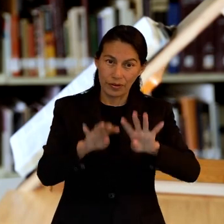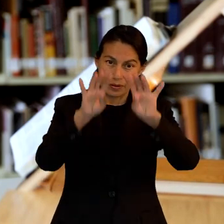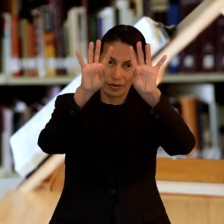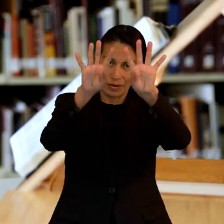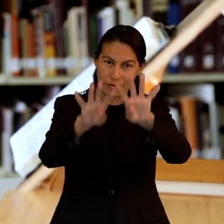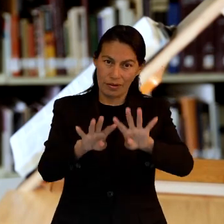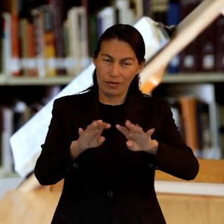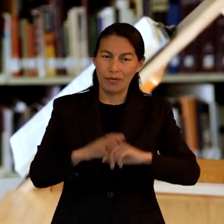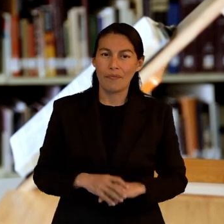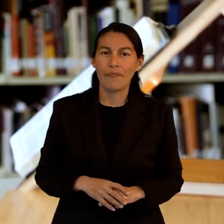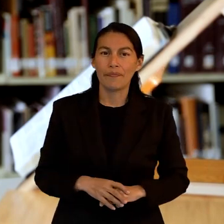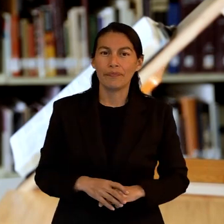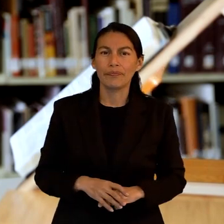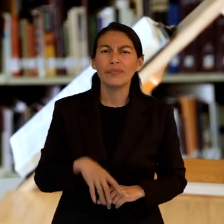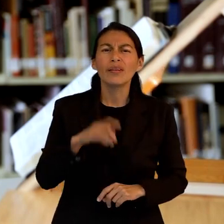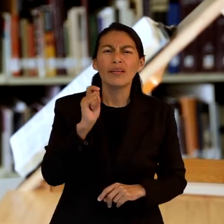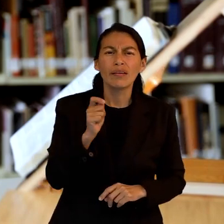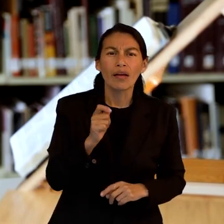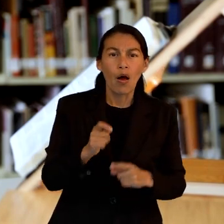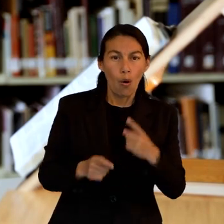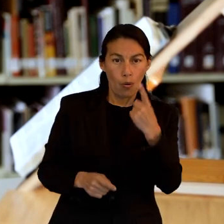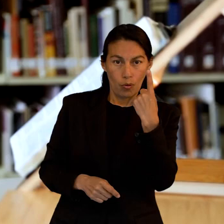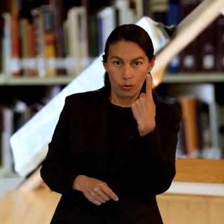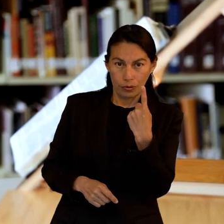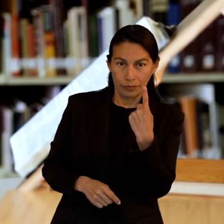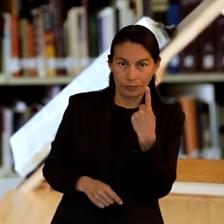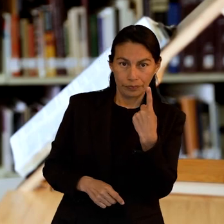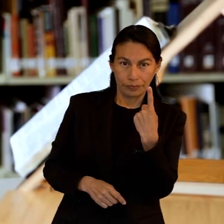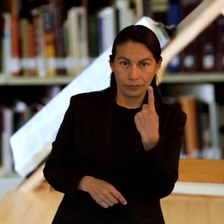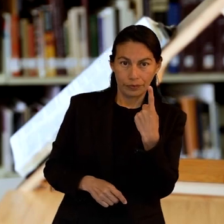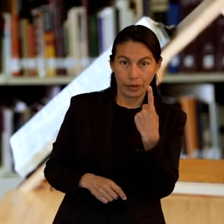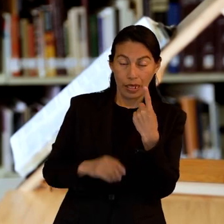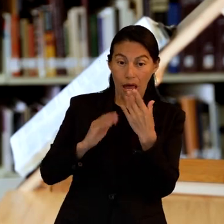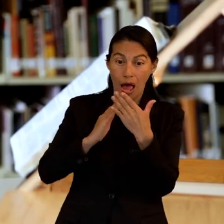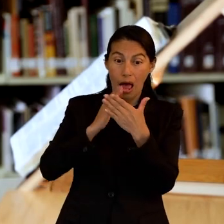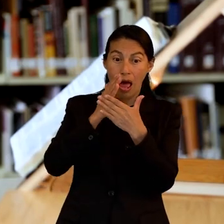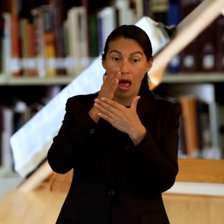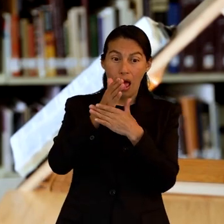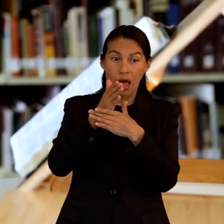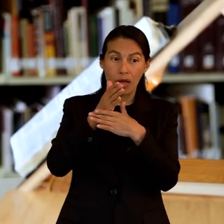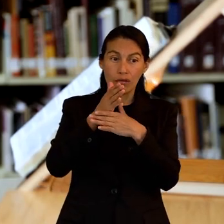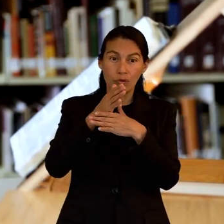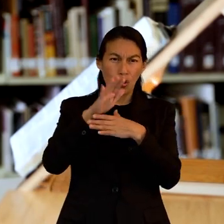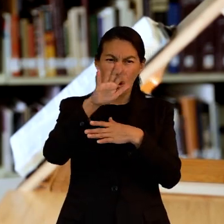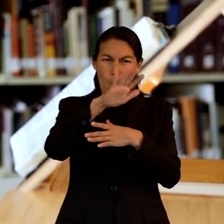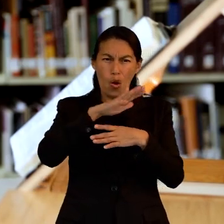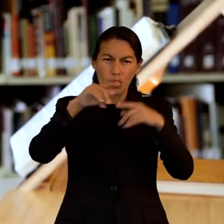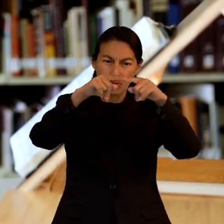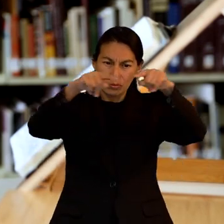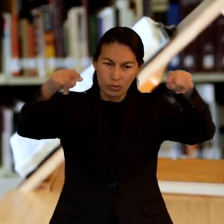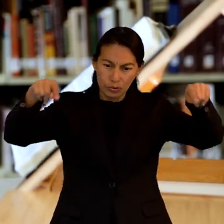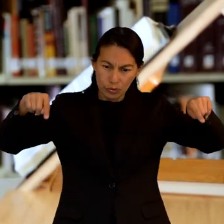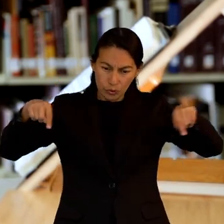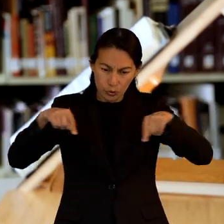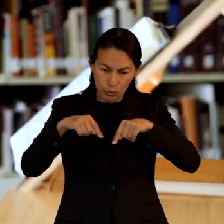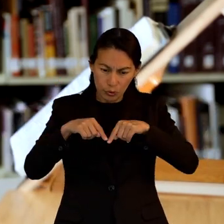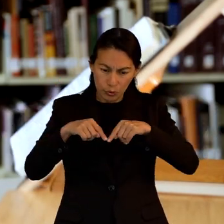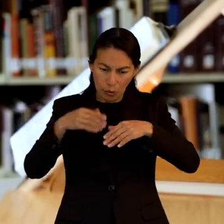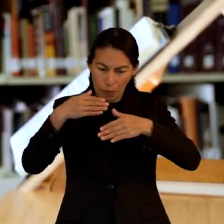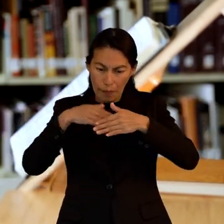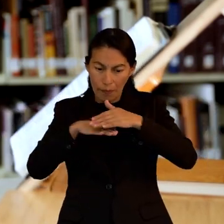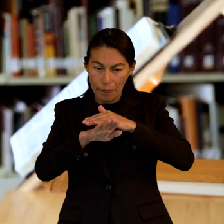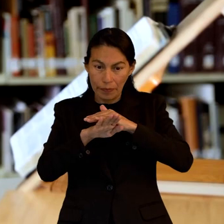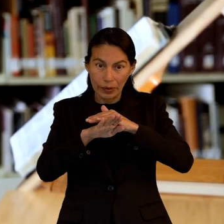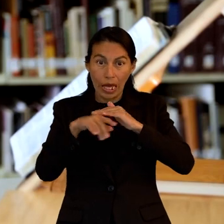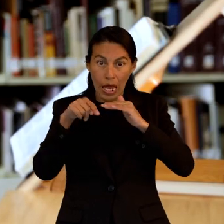que es una figura o sombra del celestial el primer velo era la cortina de entrada al atrio donde entraban todos los israelitas